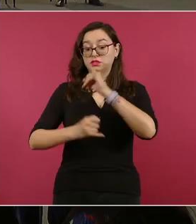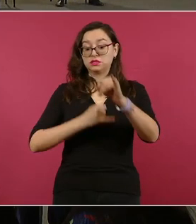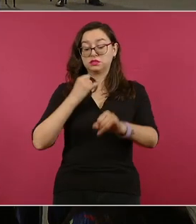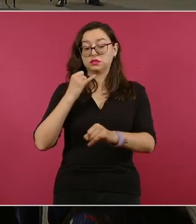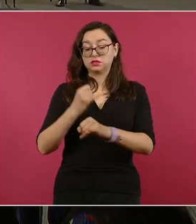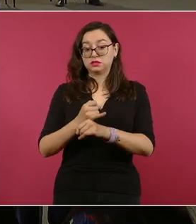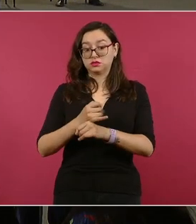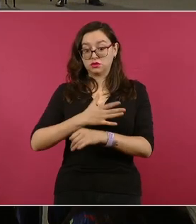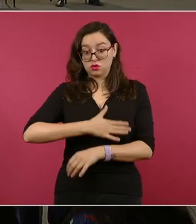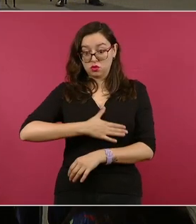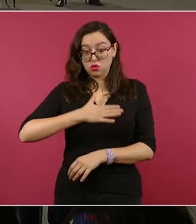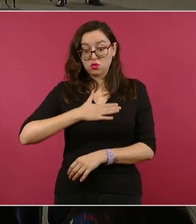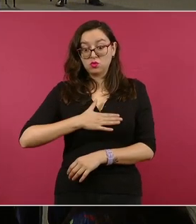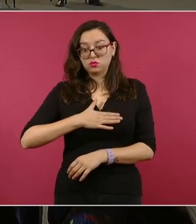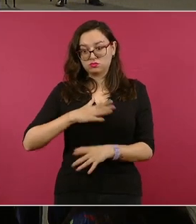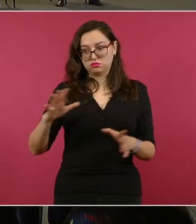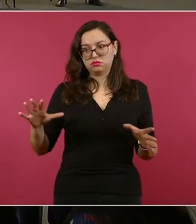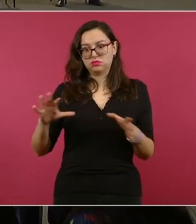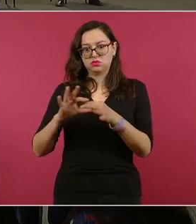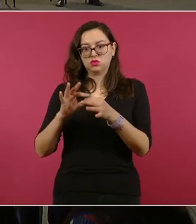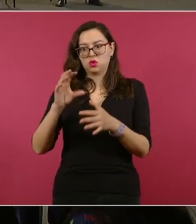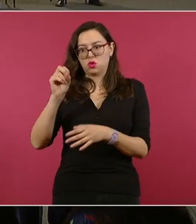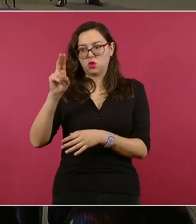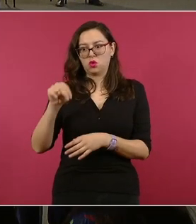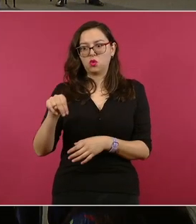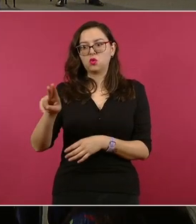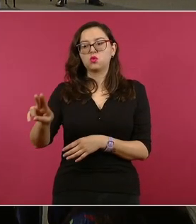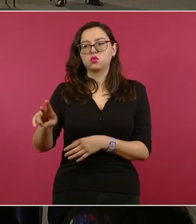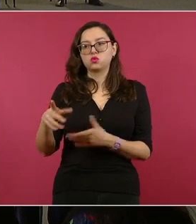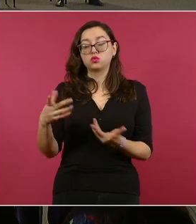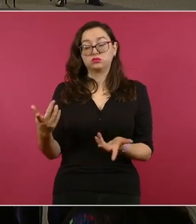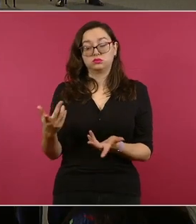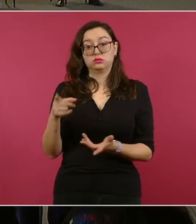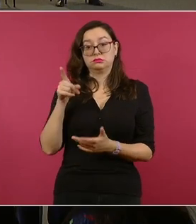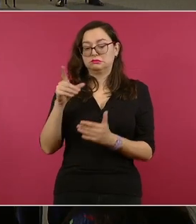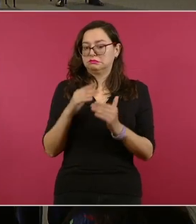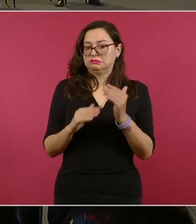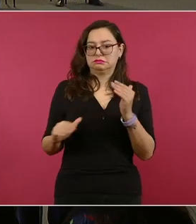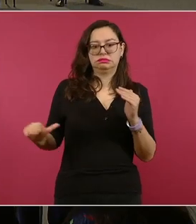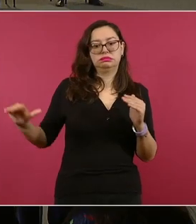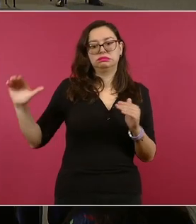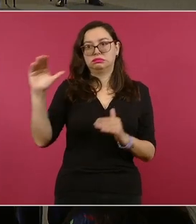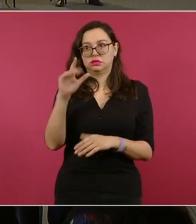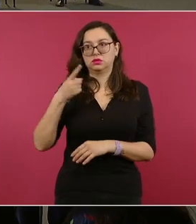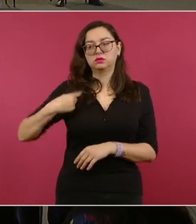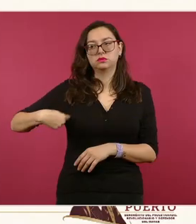Unidas, constituida para resolver casos entre los países y, en este